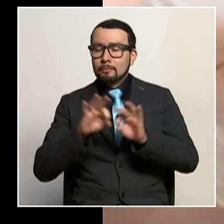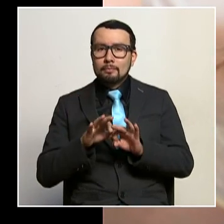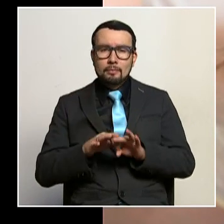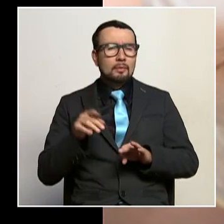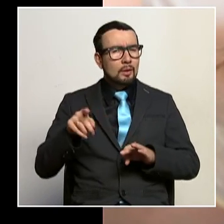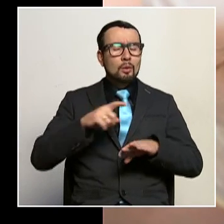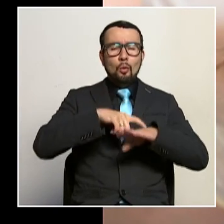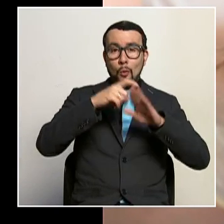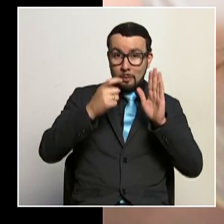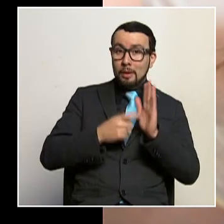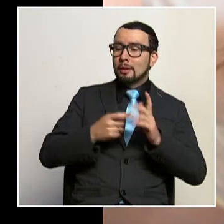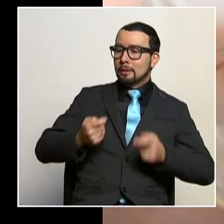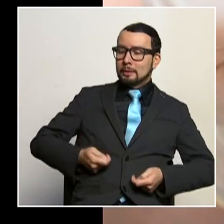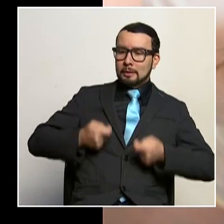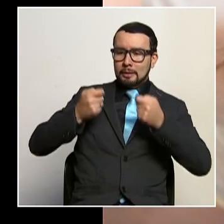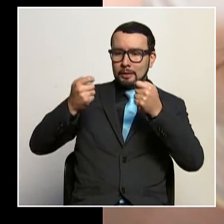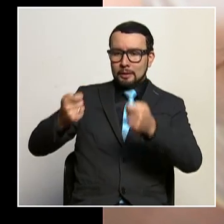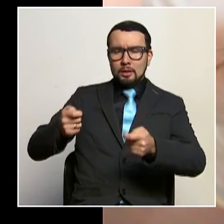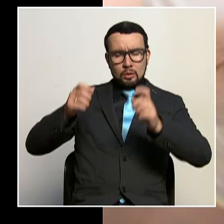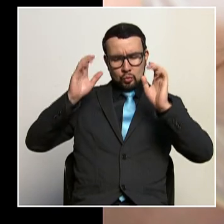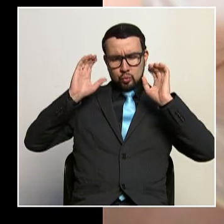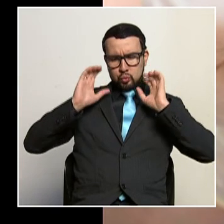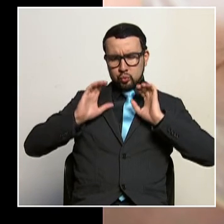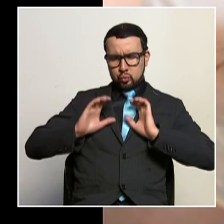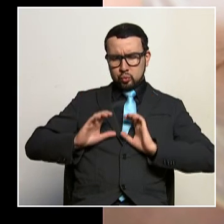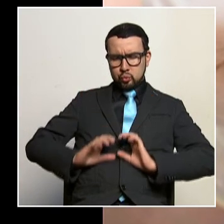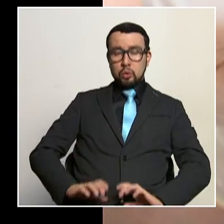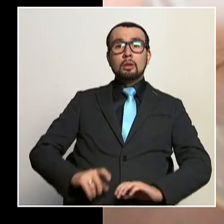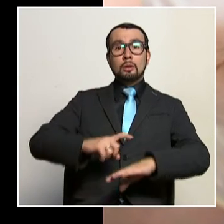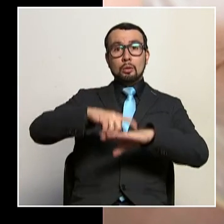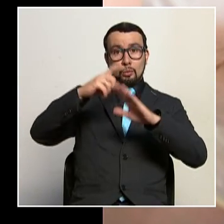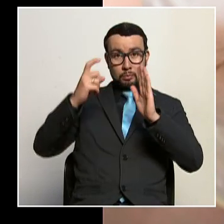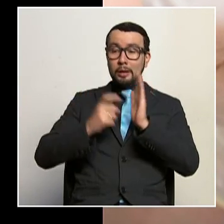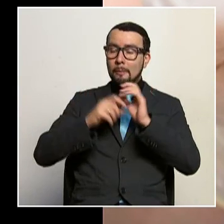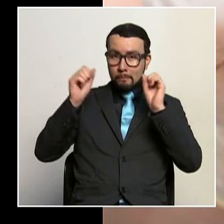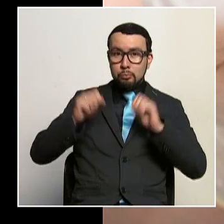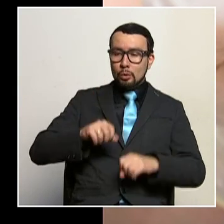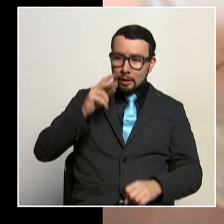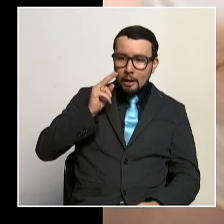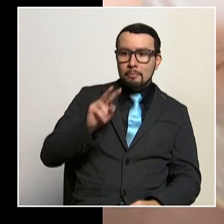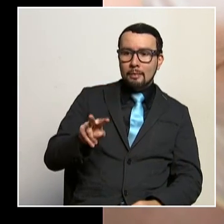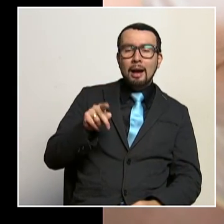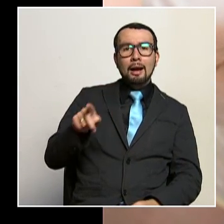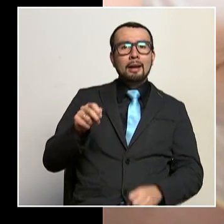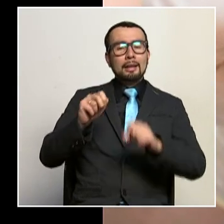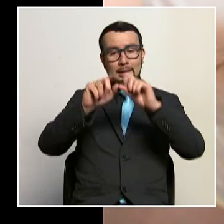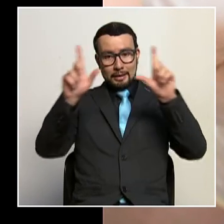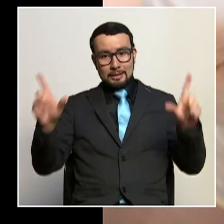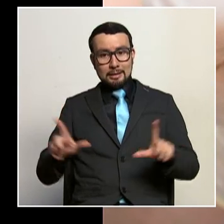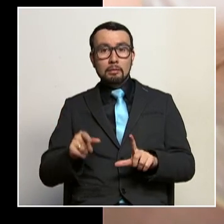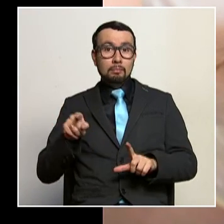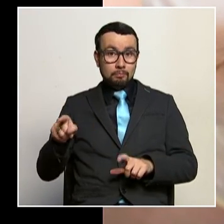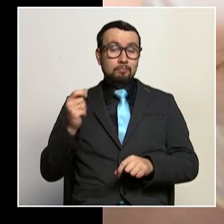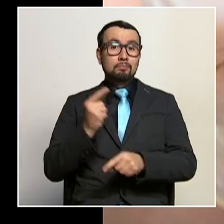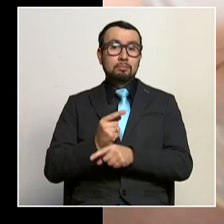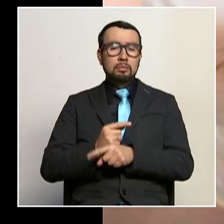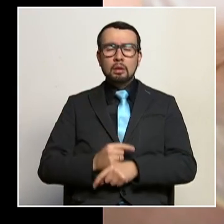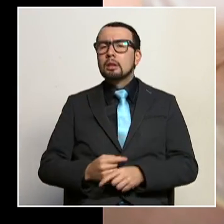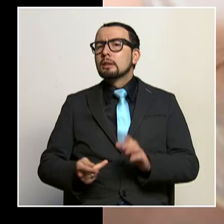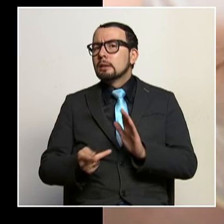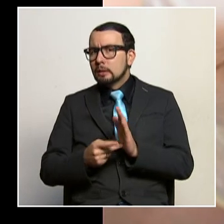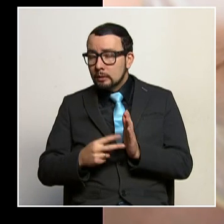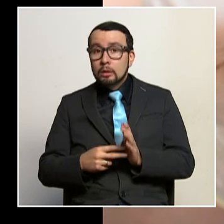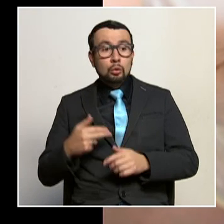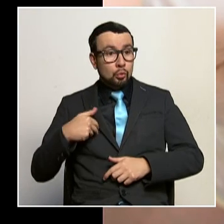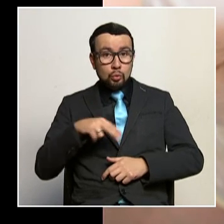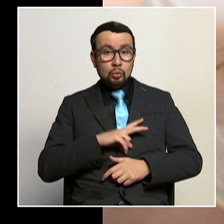paquete de ecografías que abarcara todos los órganos que se pueden ver a través de este examen de ultrasonido. Es decir, que nosotros lo